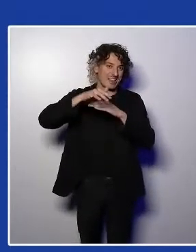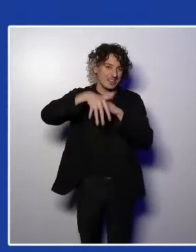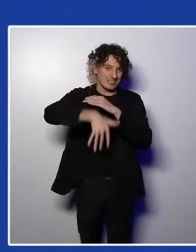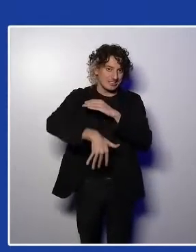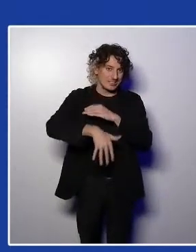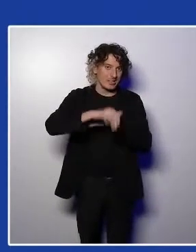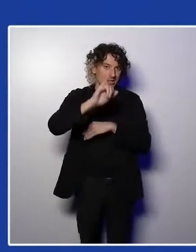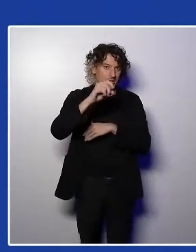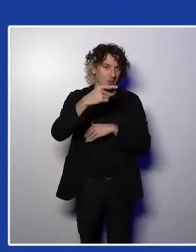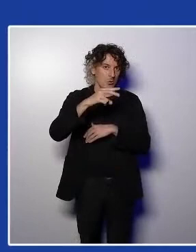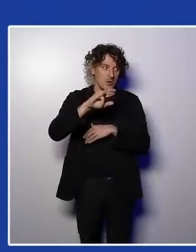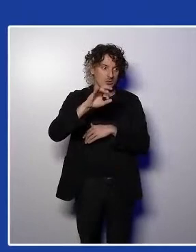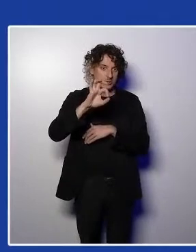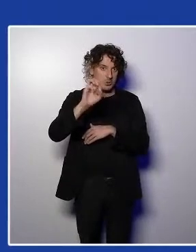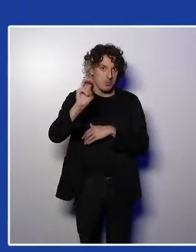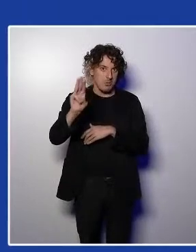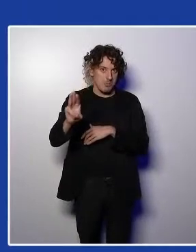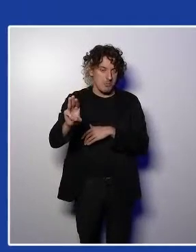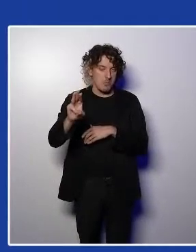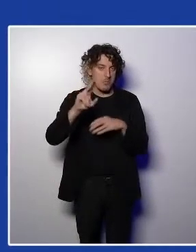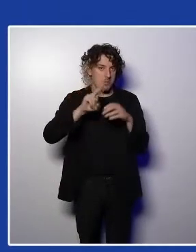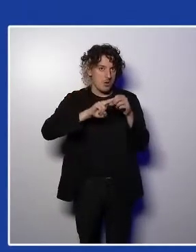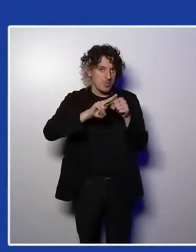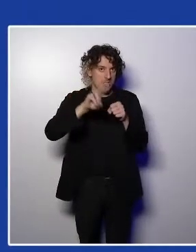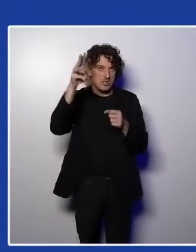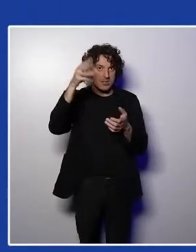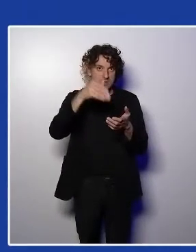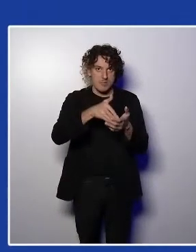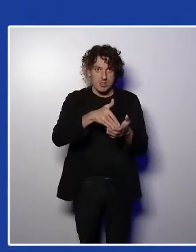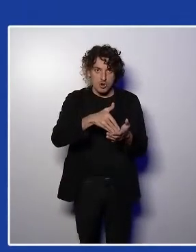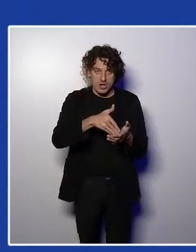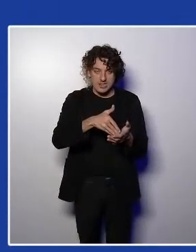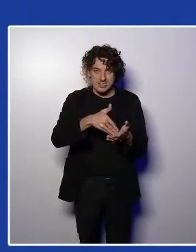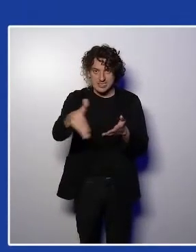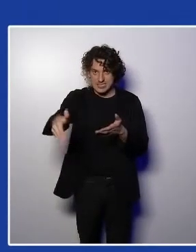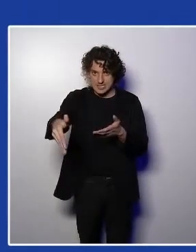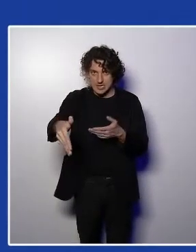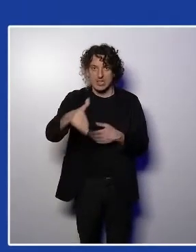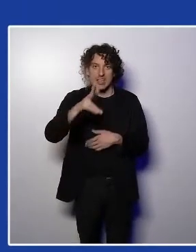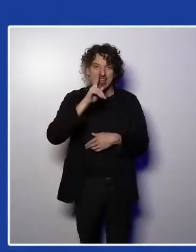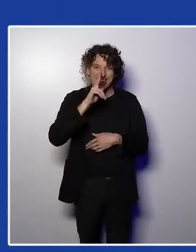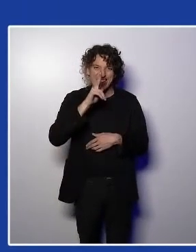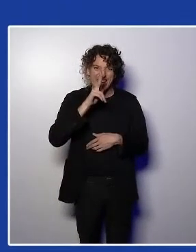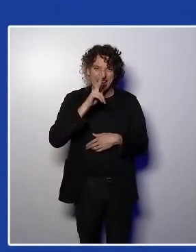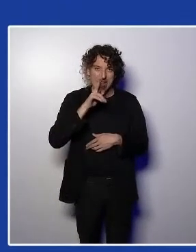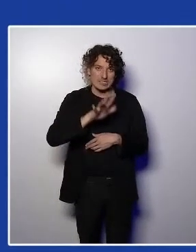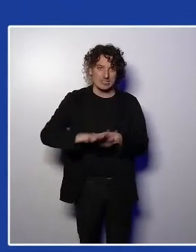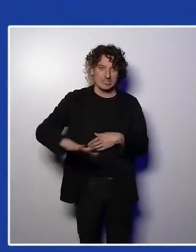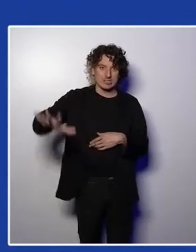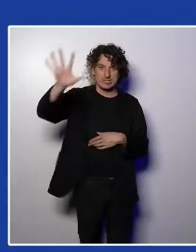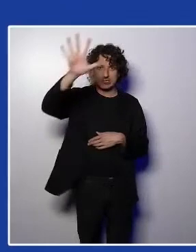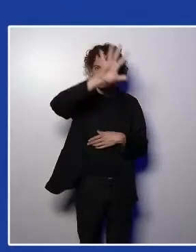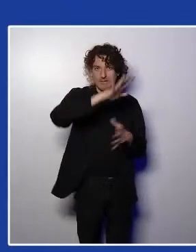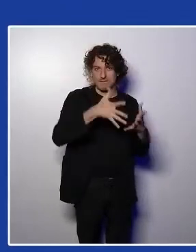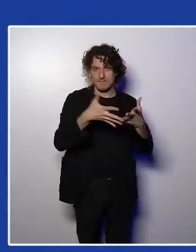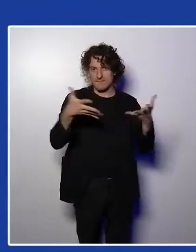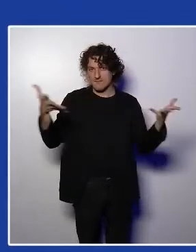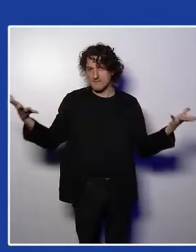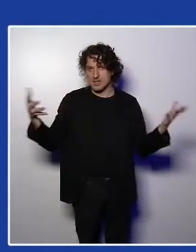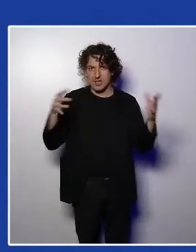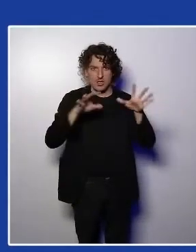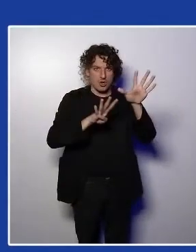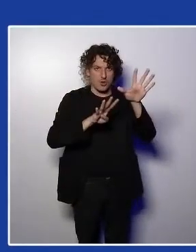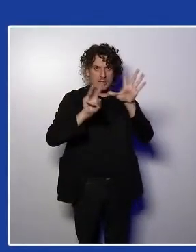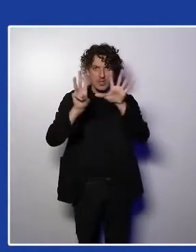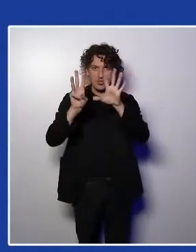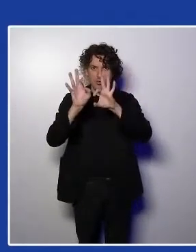Es una provincia de casi 3 millones de hectáreas en todo su territorio. El